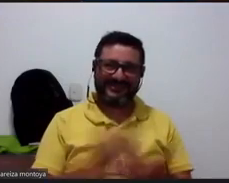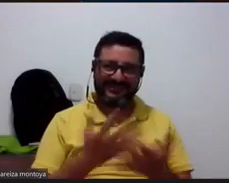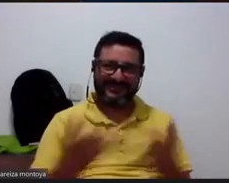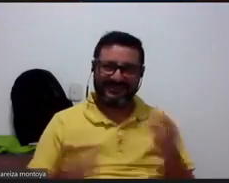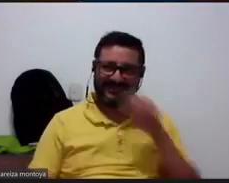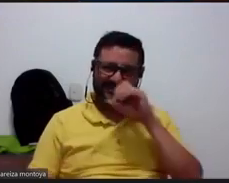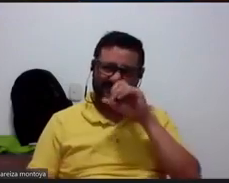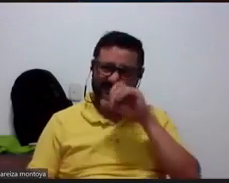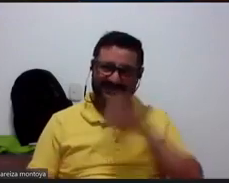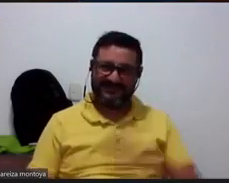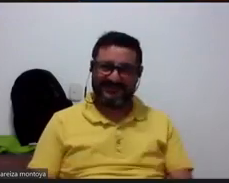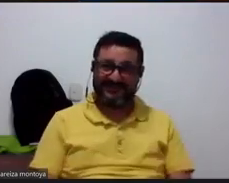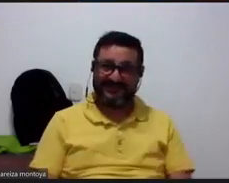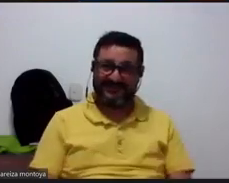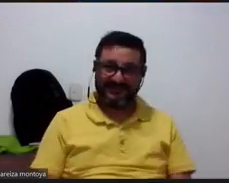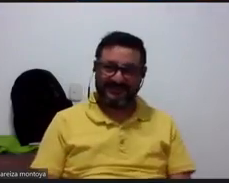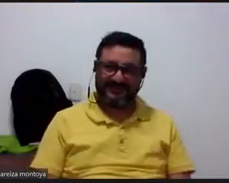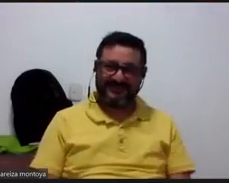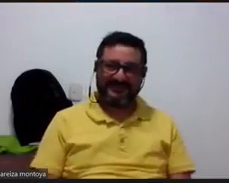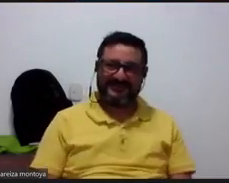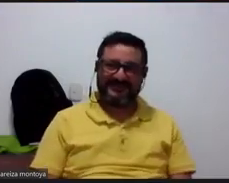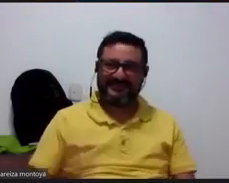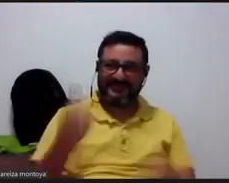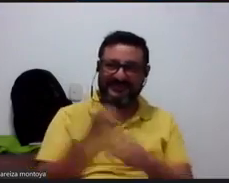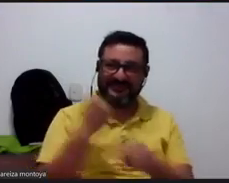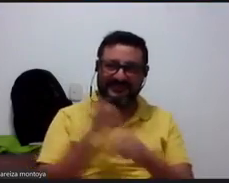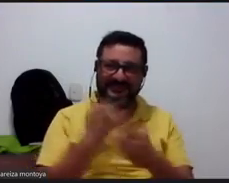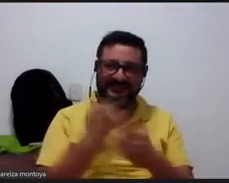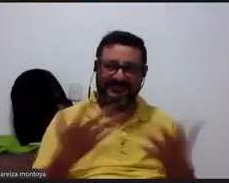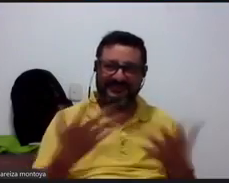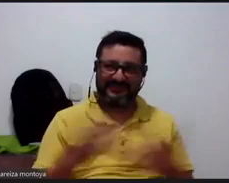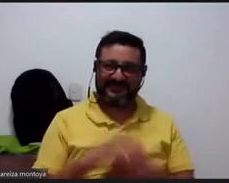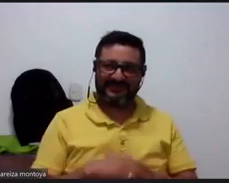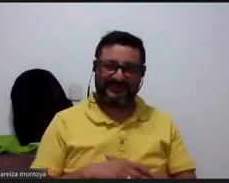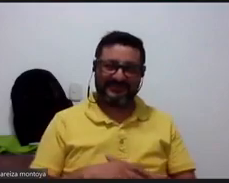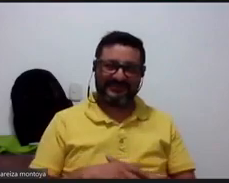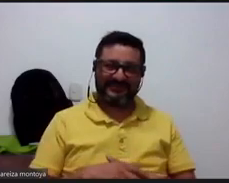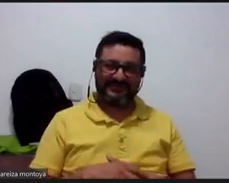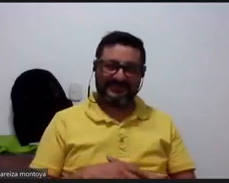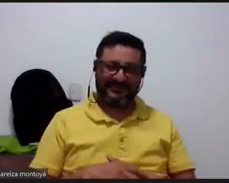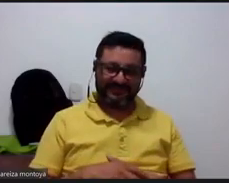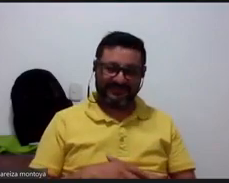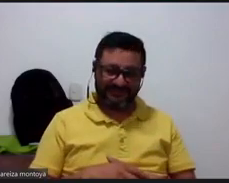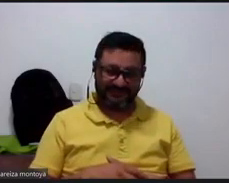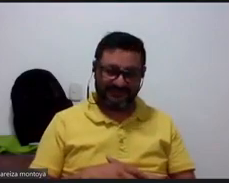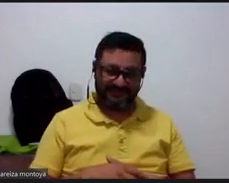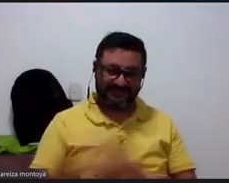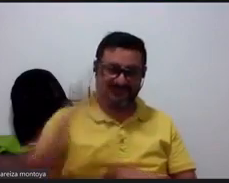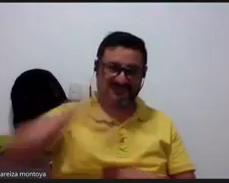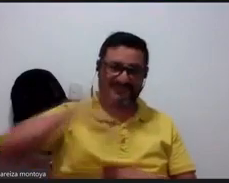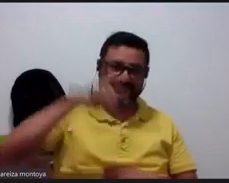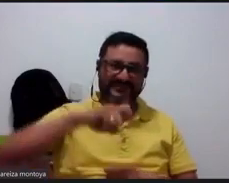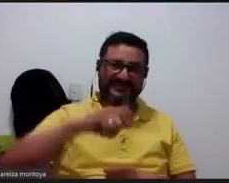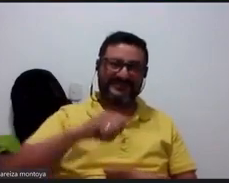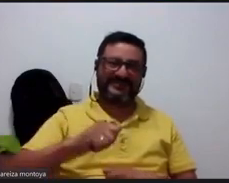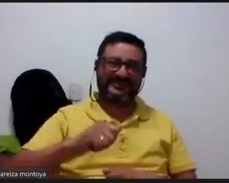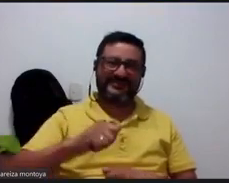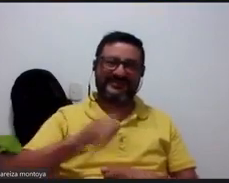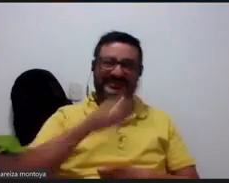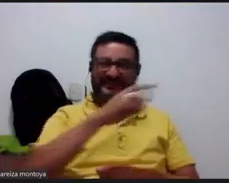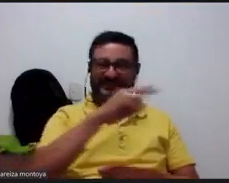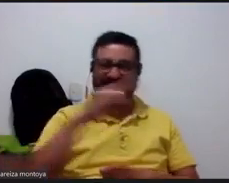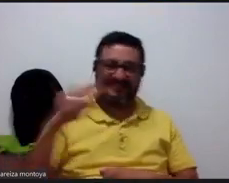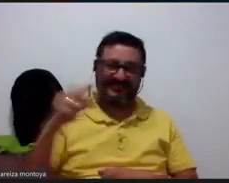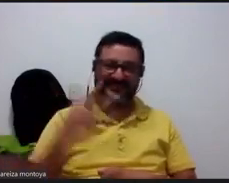que desmeritar el trabajo de todos. Pero, imagínate, vos necesitas una piscina para practicar tu deporte y no tenerla.